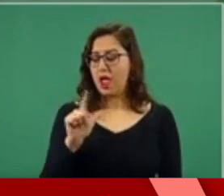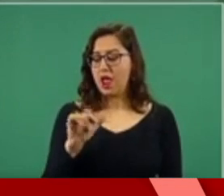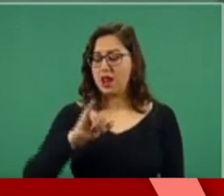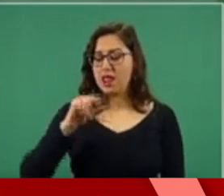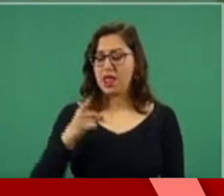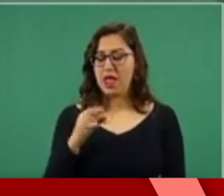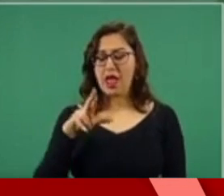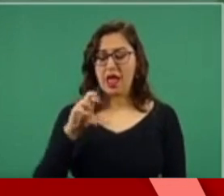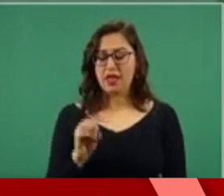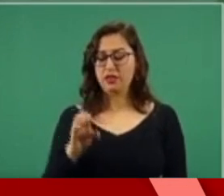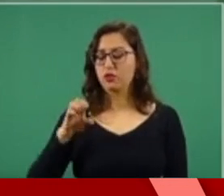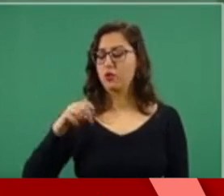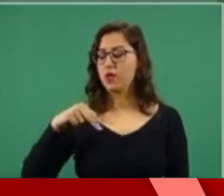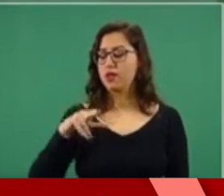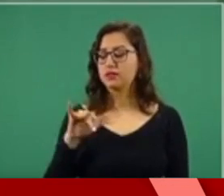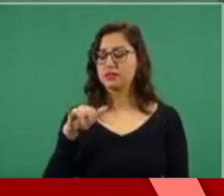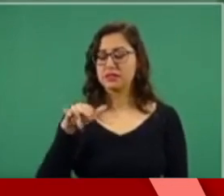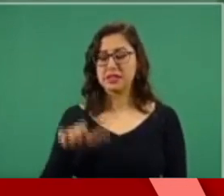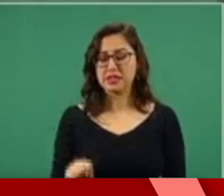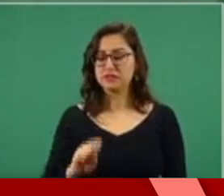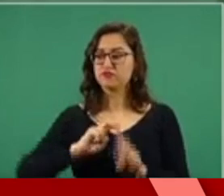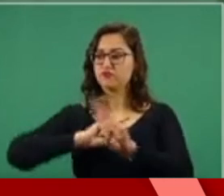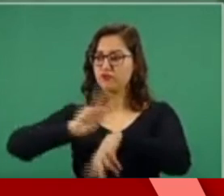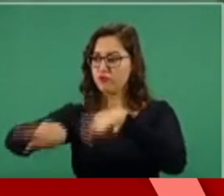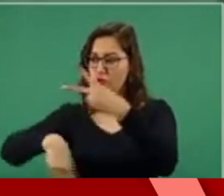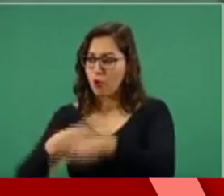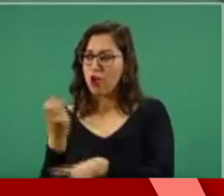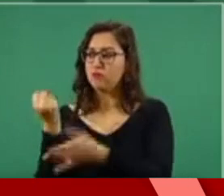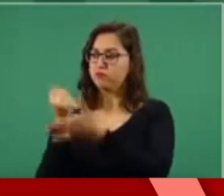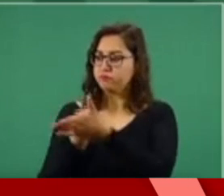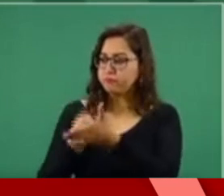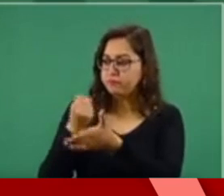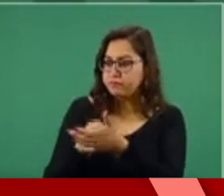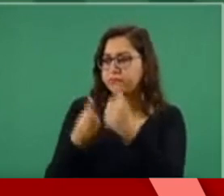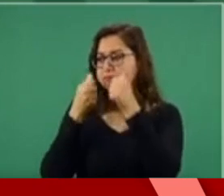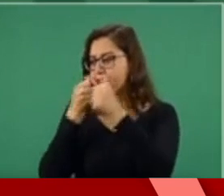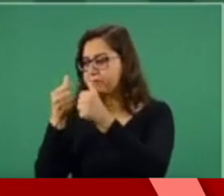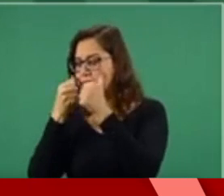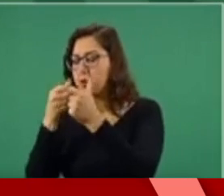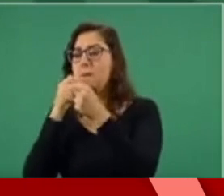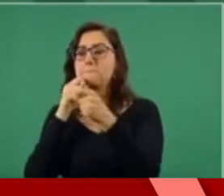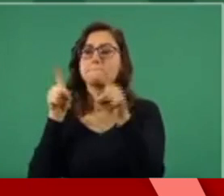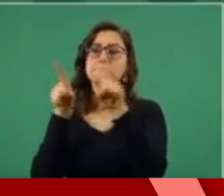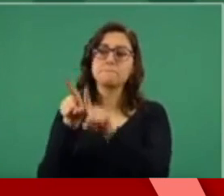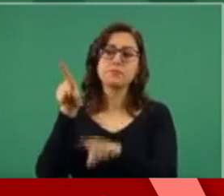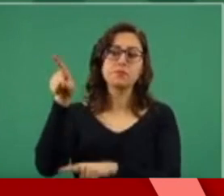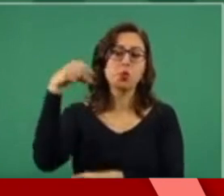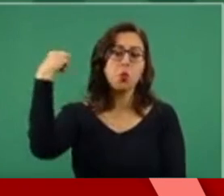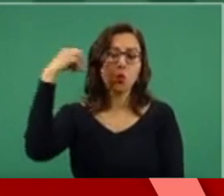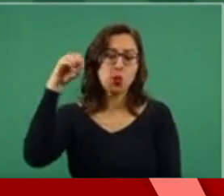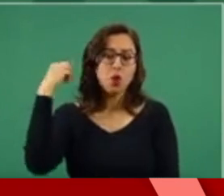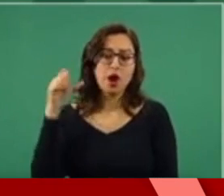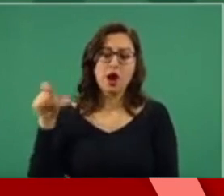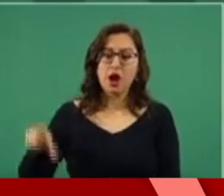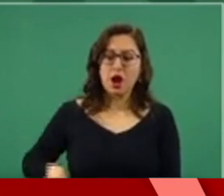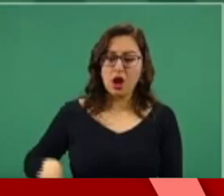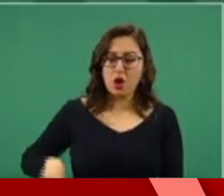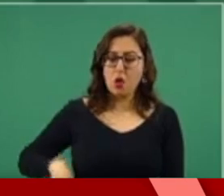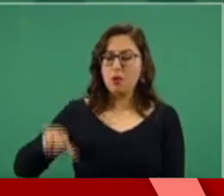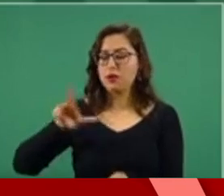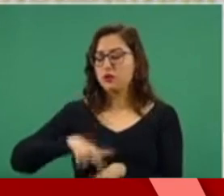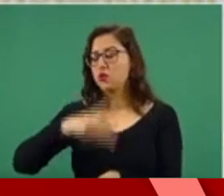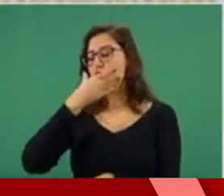aplicando en esto también el gobernador de oaxaca alejandro mural